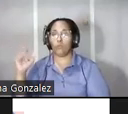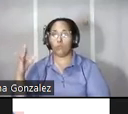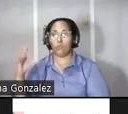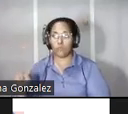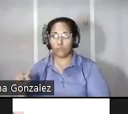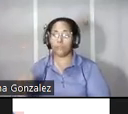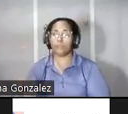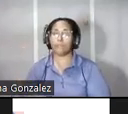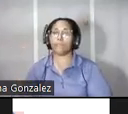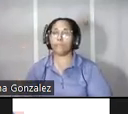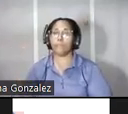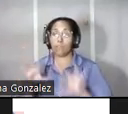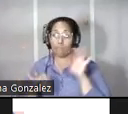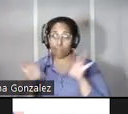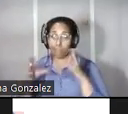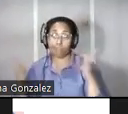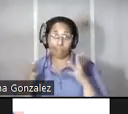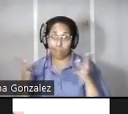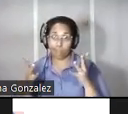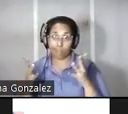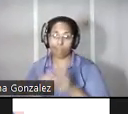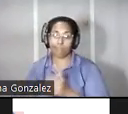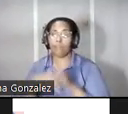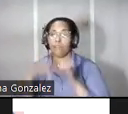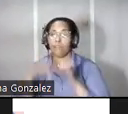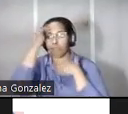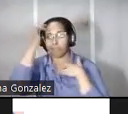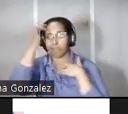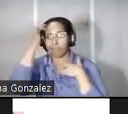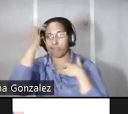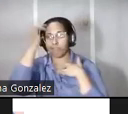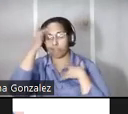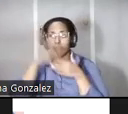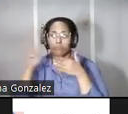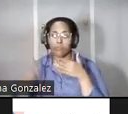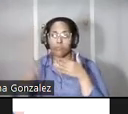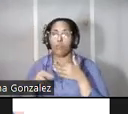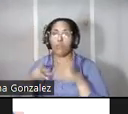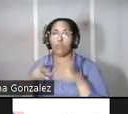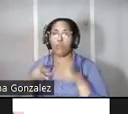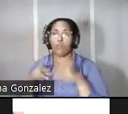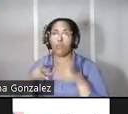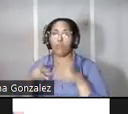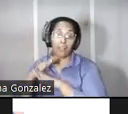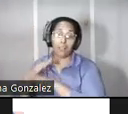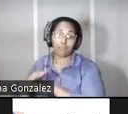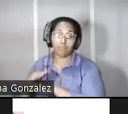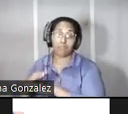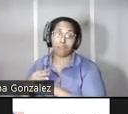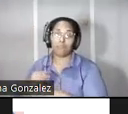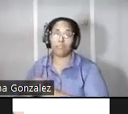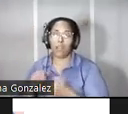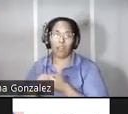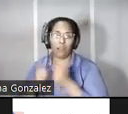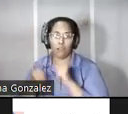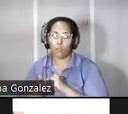tuberculosis. Ese hallazgo, catalogado como uno de miseria y de enfermedad, resultó ser un motivo de crítica en cuanto